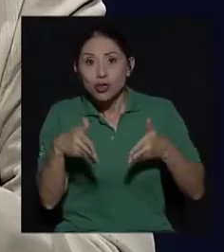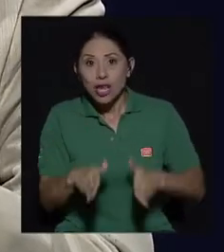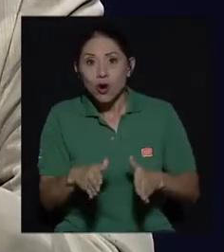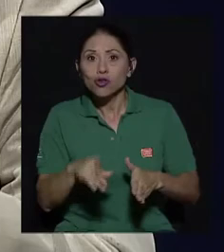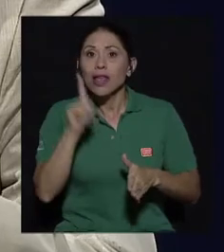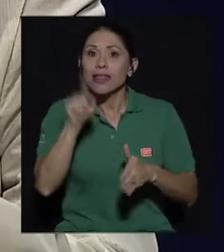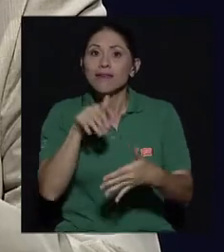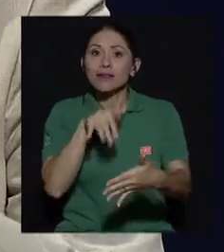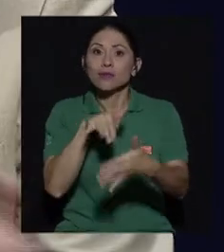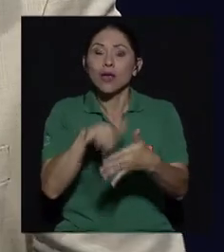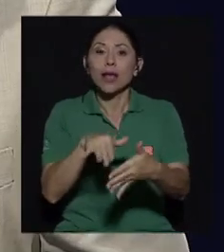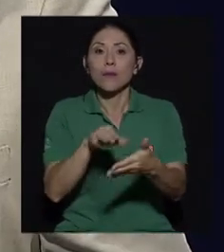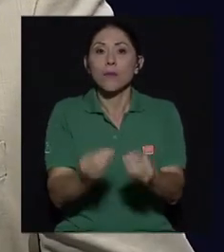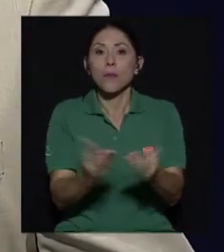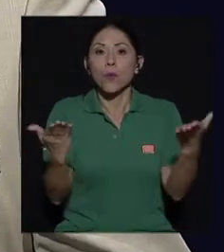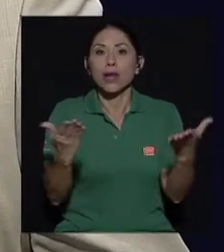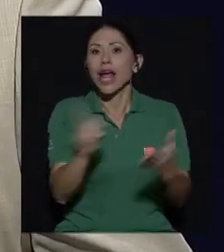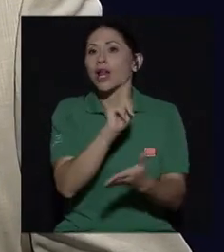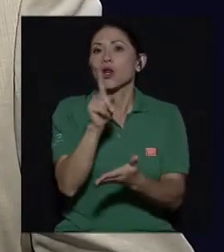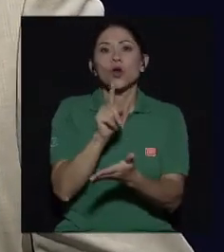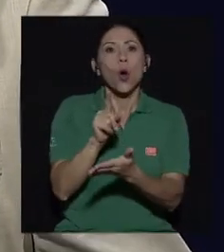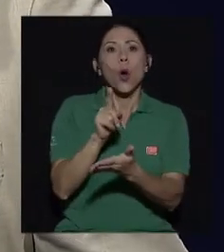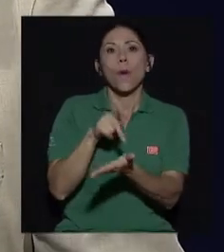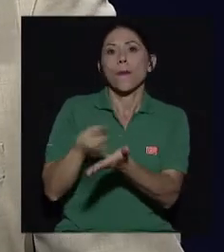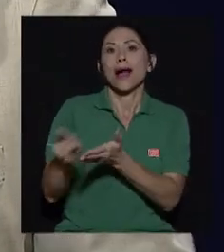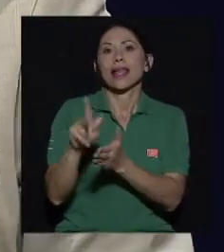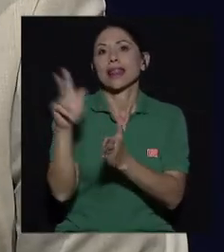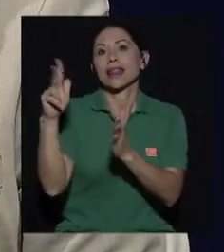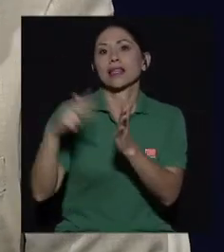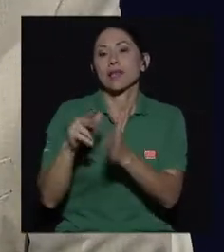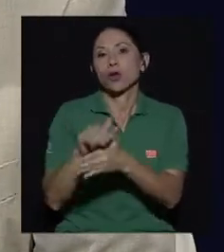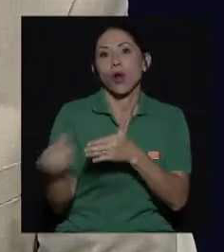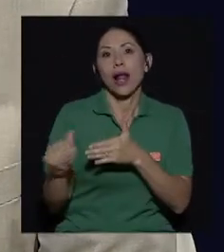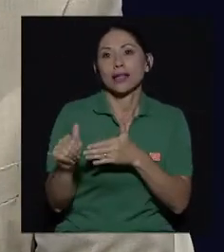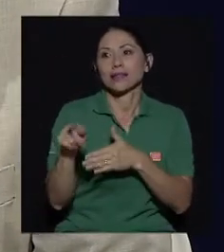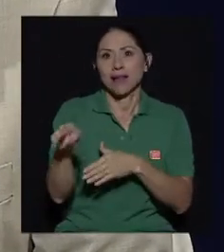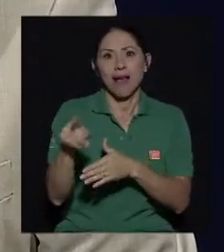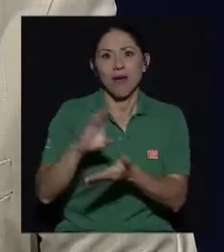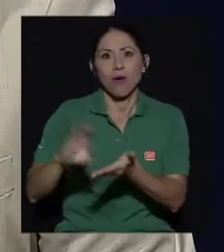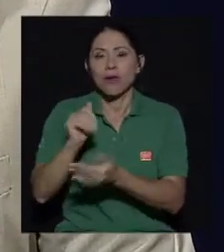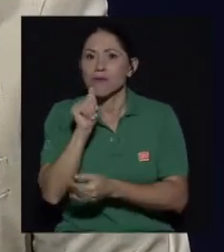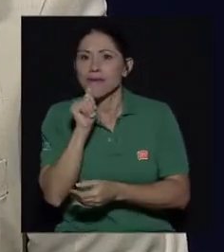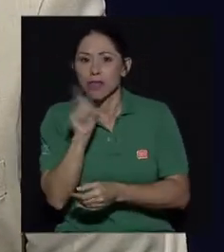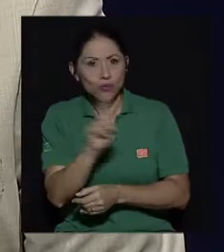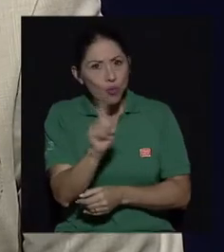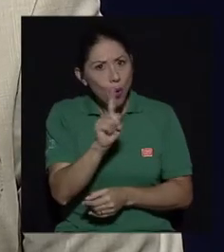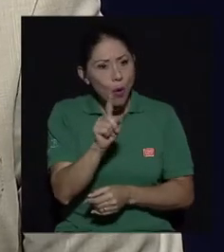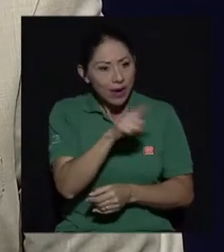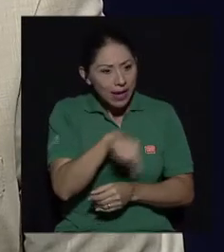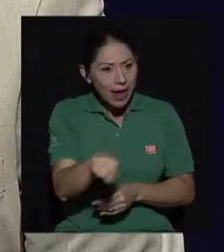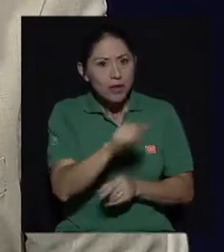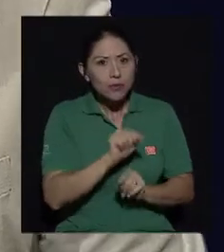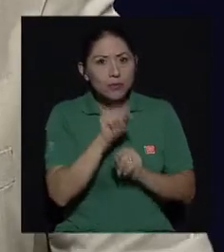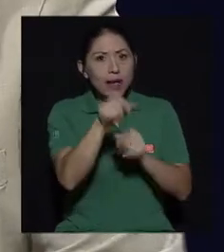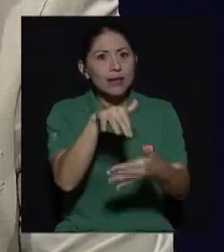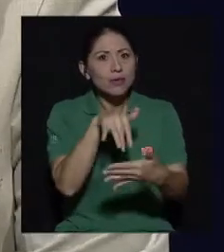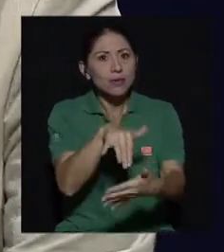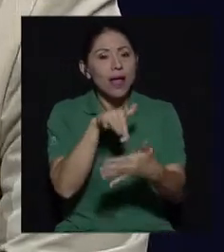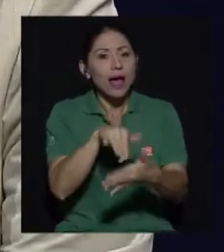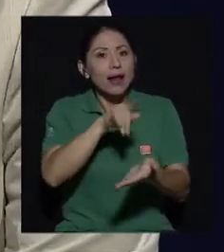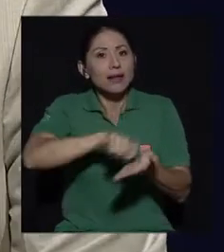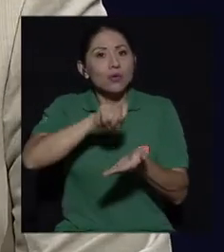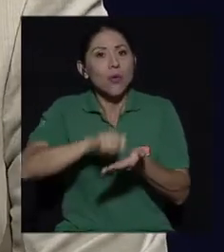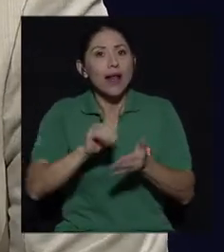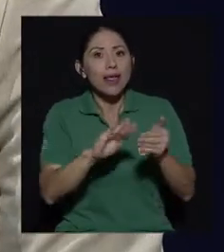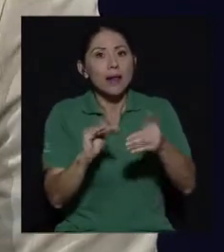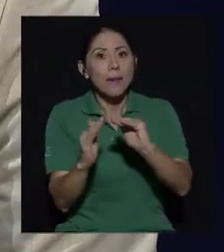educación pública no los mantenga un colegio donde pagan dos mil o tres mil dólares mantenlos a una a una a la escuela del barrio y es merece